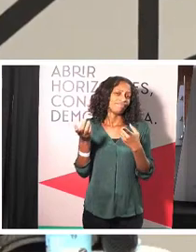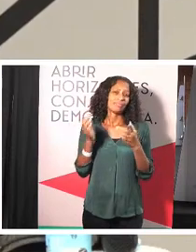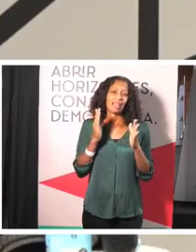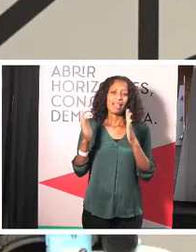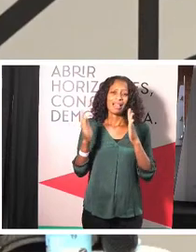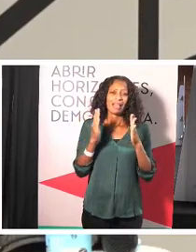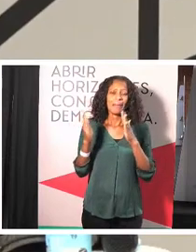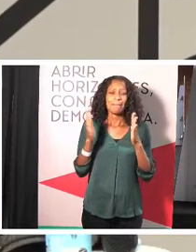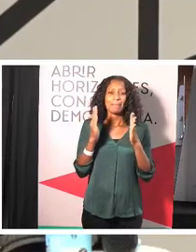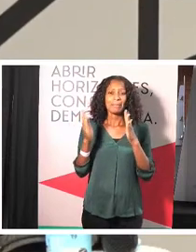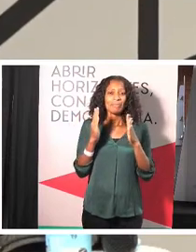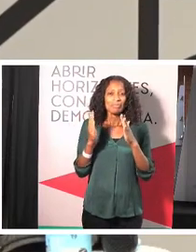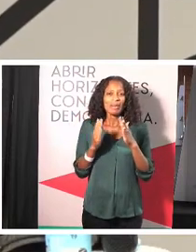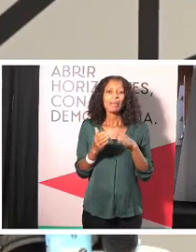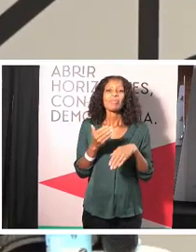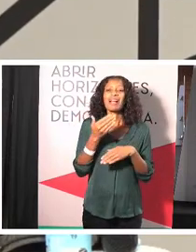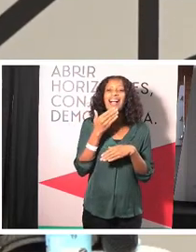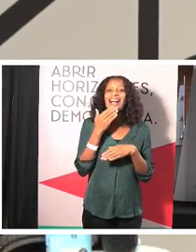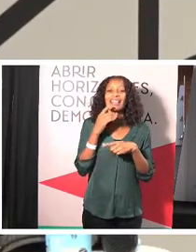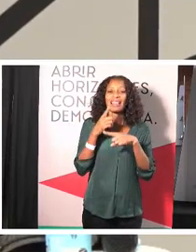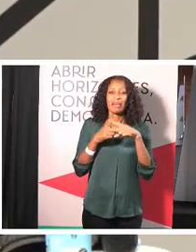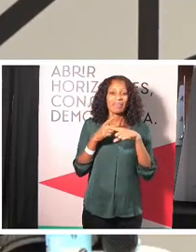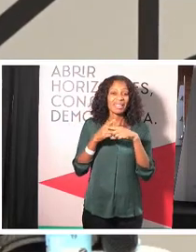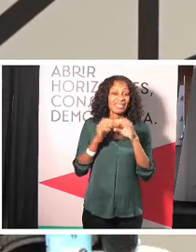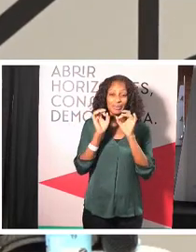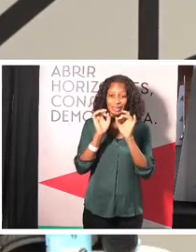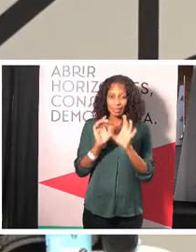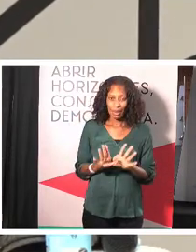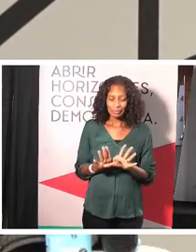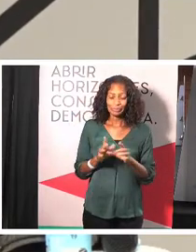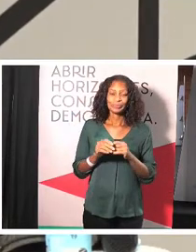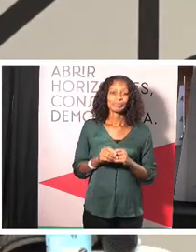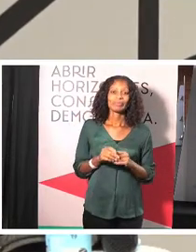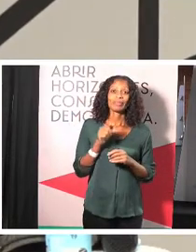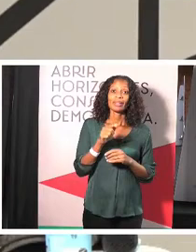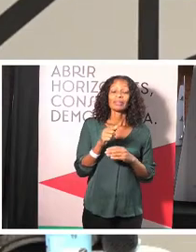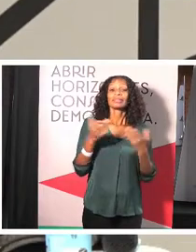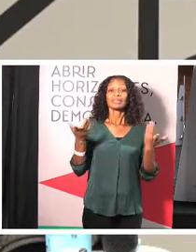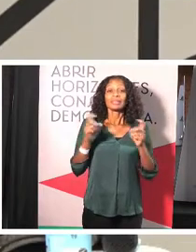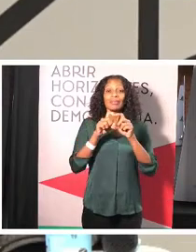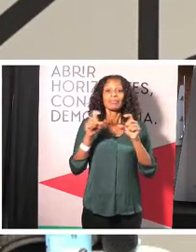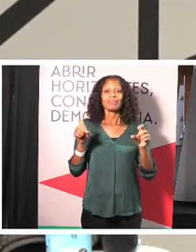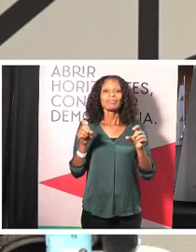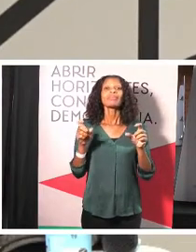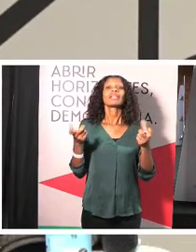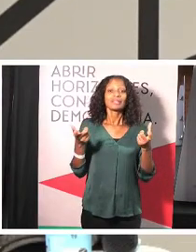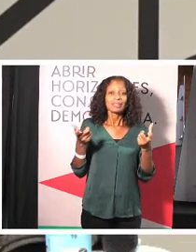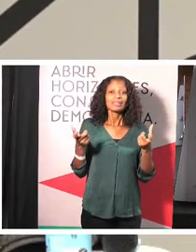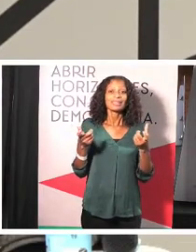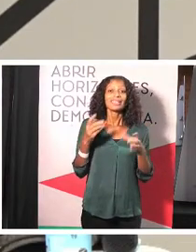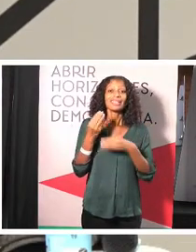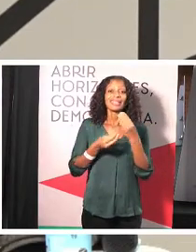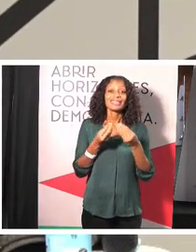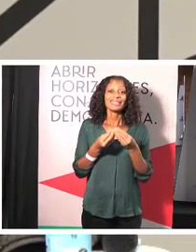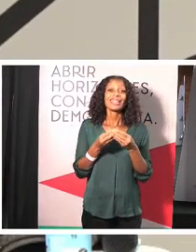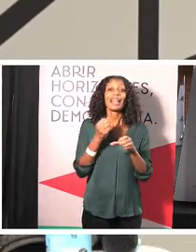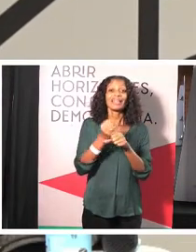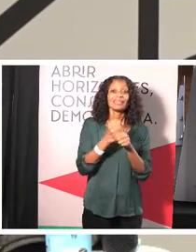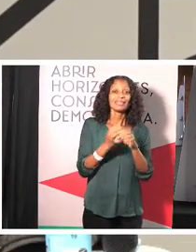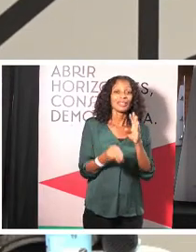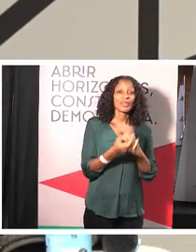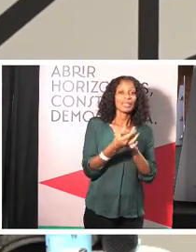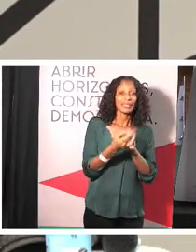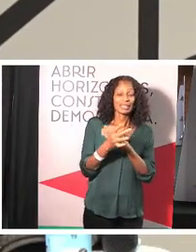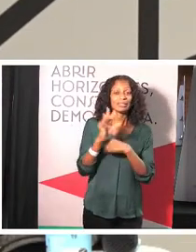lo cual, el trabajo ya existía. Lo que crea el empresario, digamos, que las empresas surgen mucho más tarde que el trabajo, y lo que crea el